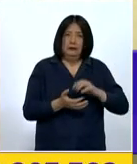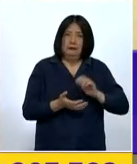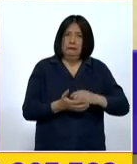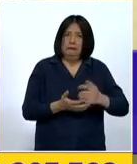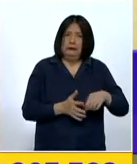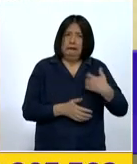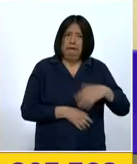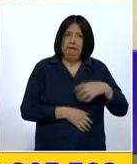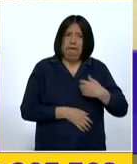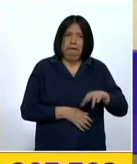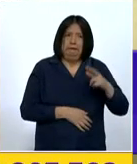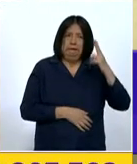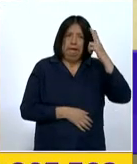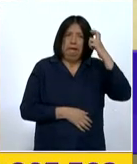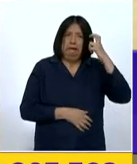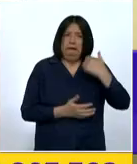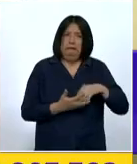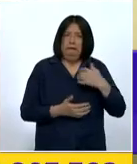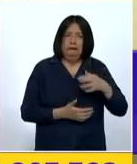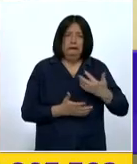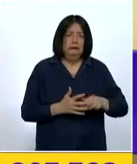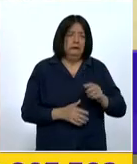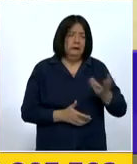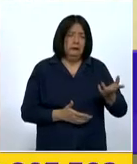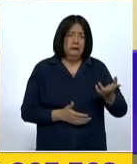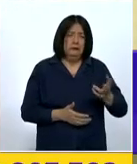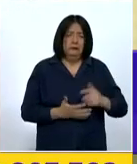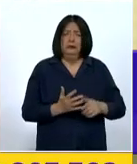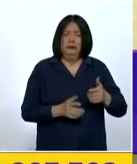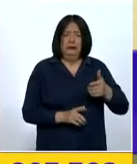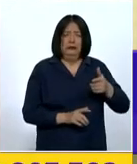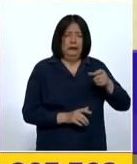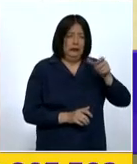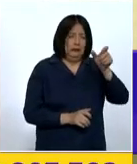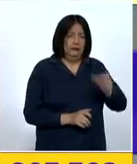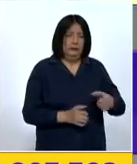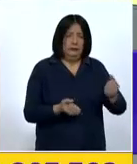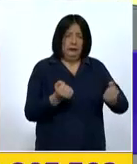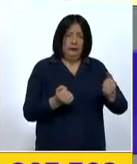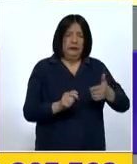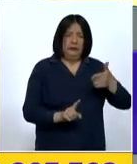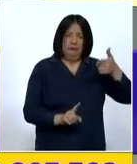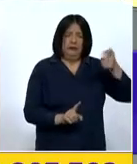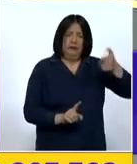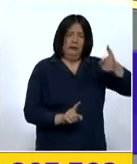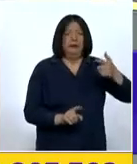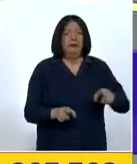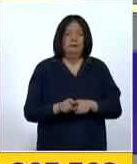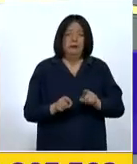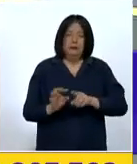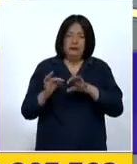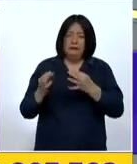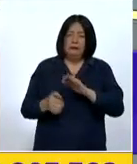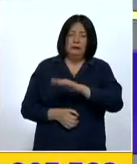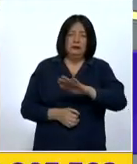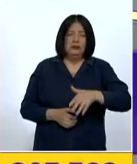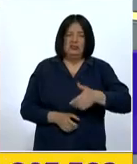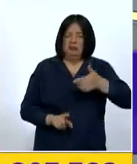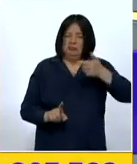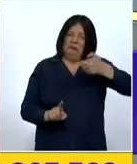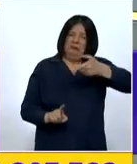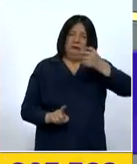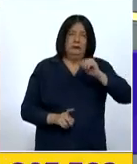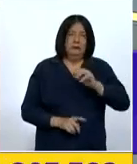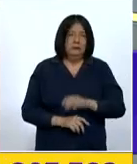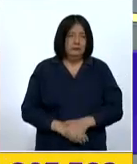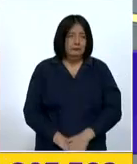el que se encarga de no solamente disparar desde el asiento del piloto, sino que se encarga de disparar a la familia, a los niños que viajaban